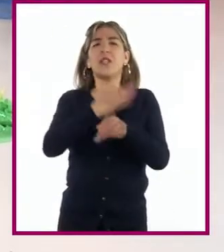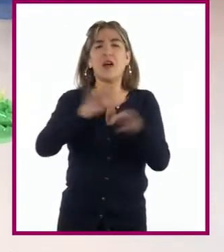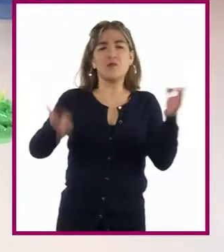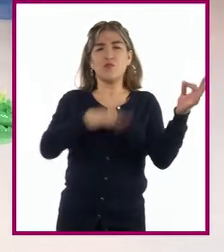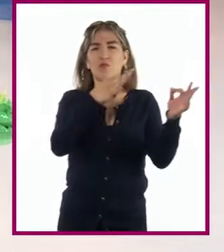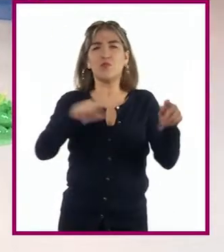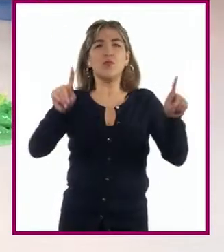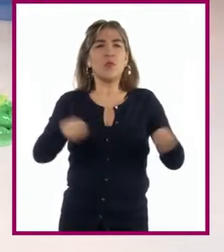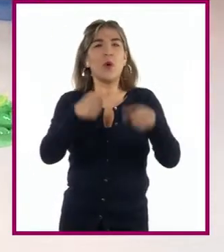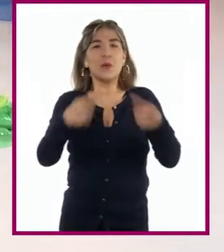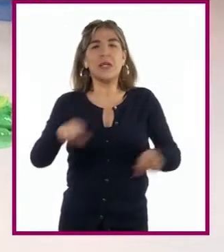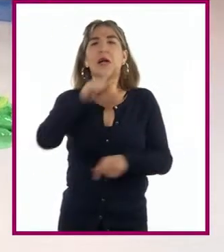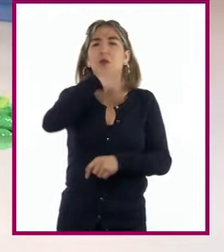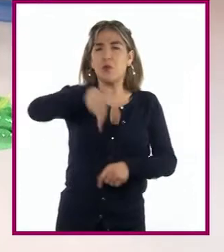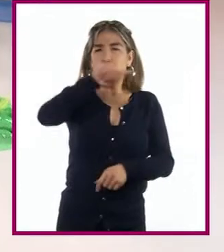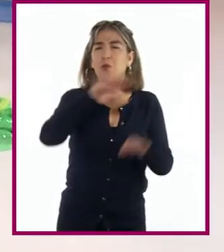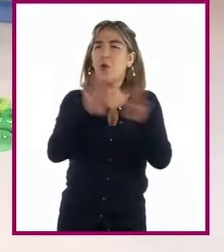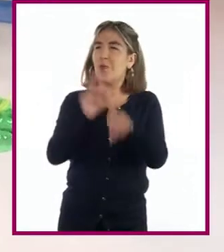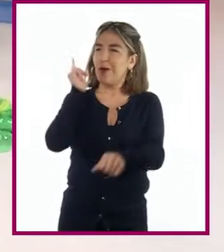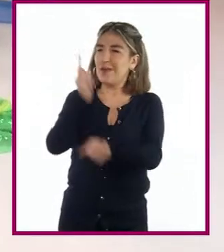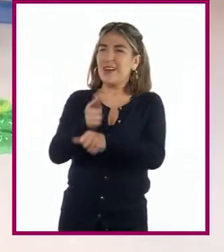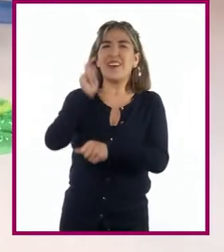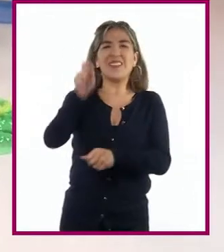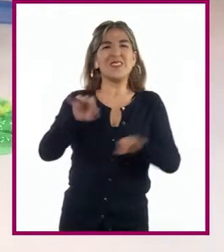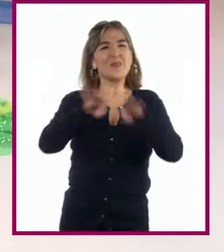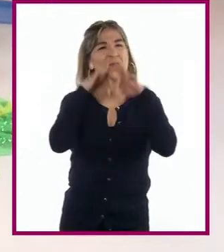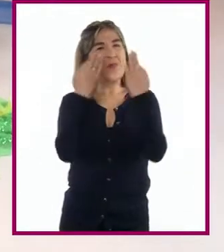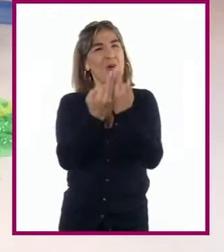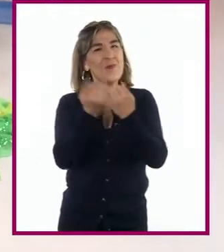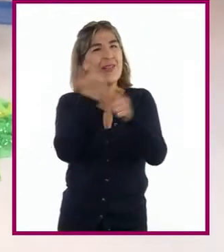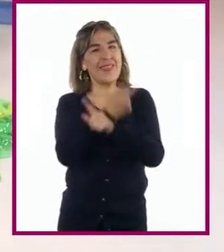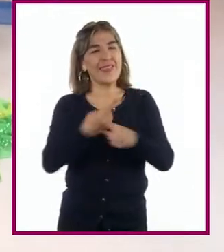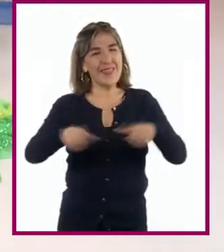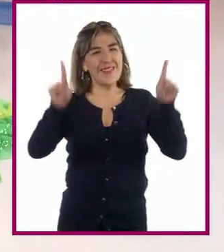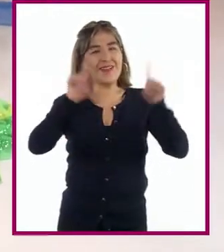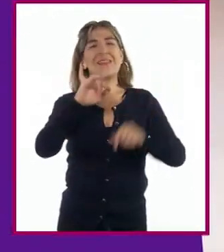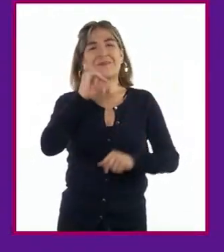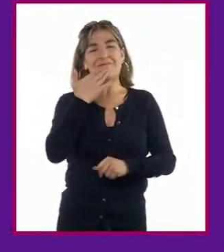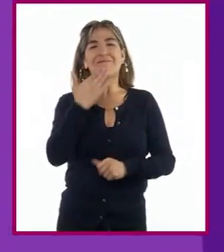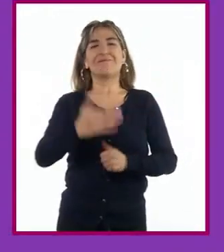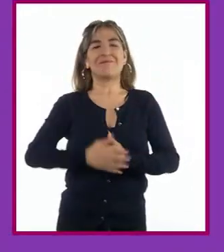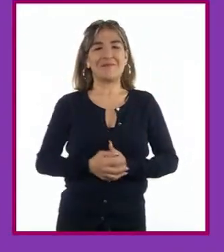entre todos descubrimos la intencionalidad distinta? Vale, me parece muy bien.